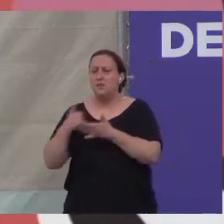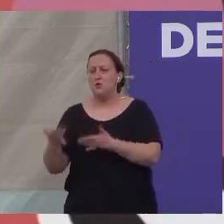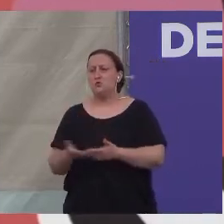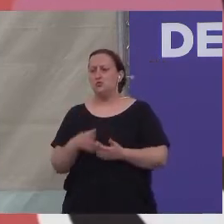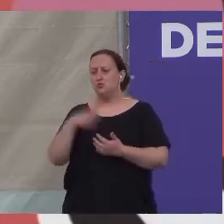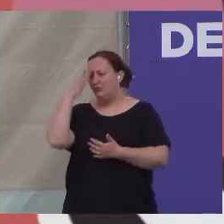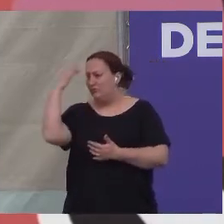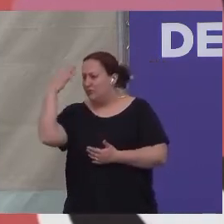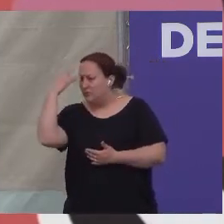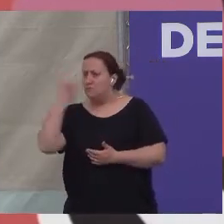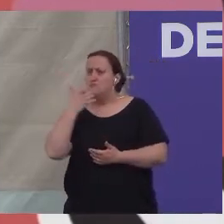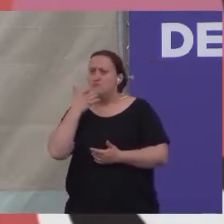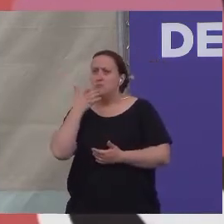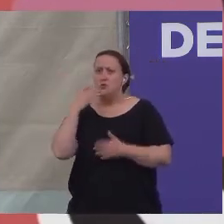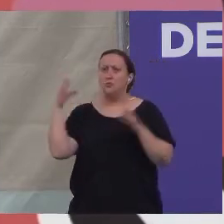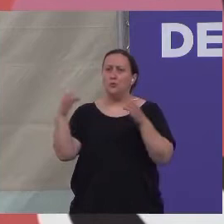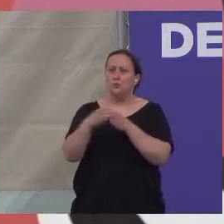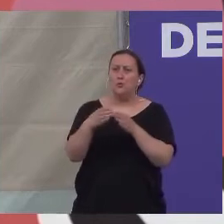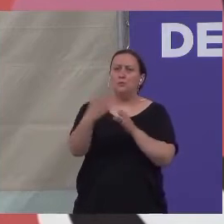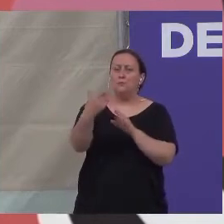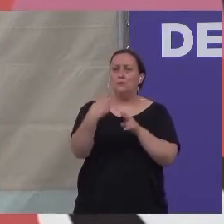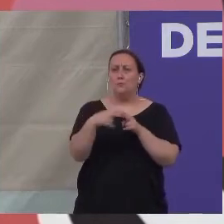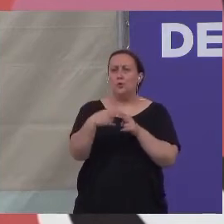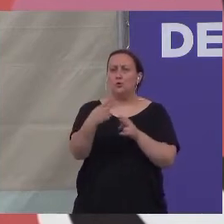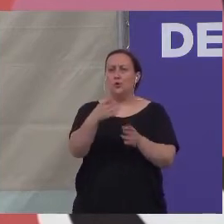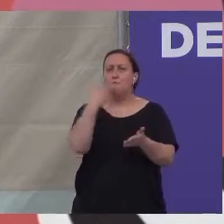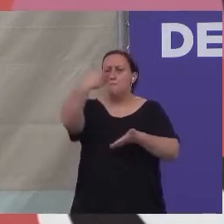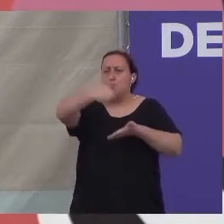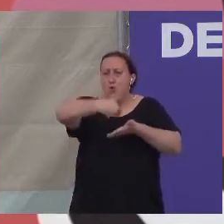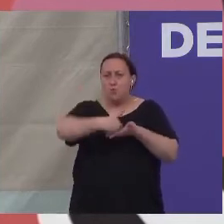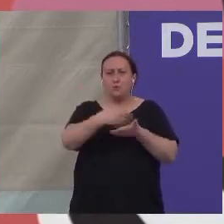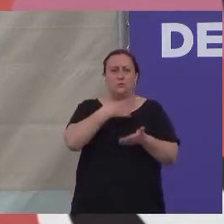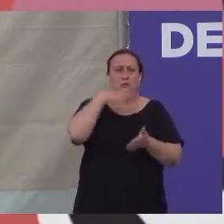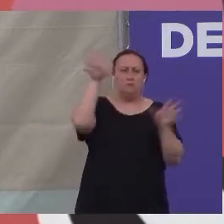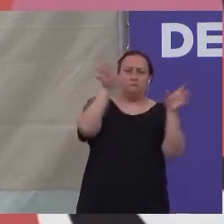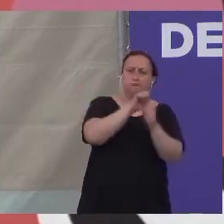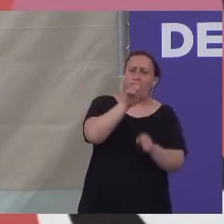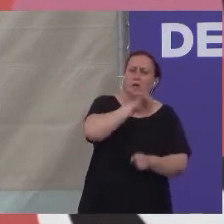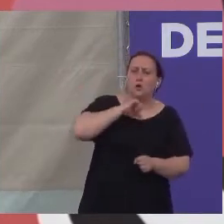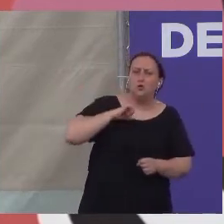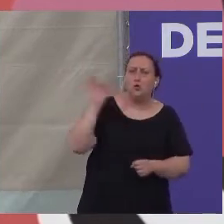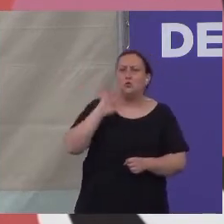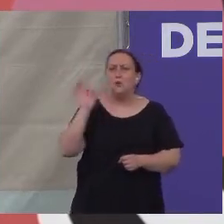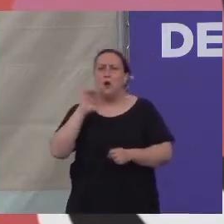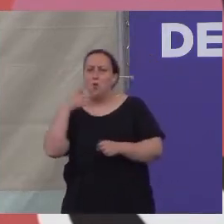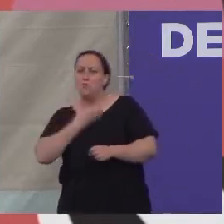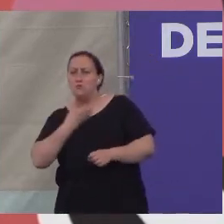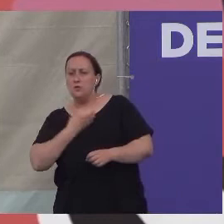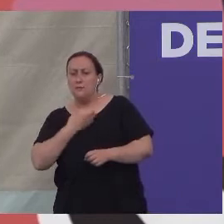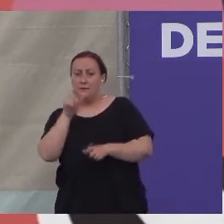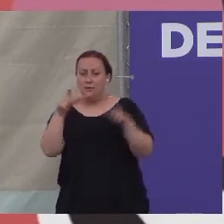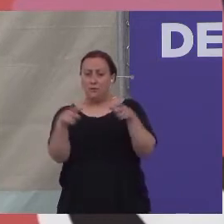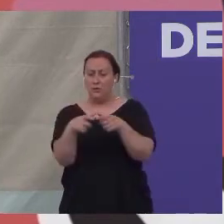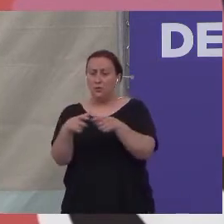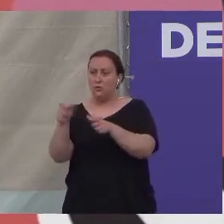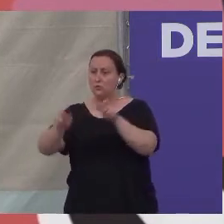trasladar propuestas políticas de calado social, tanto a nivel autonómico como municipal, que en manos de los círculos que trabajan a pie de calle